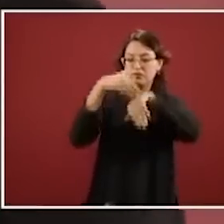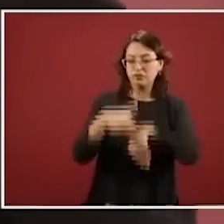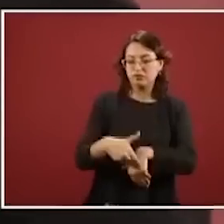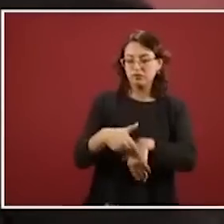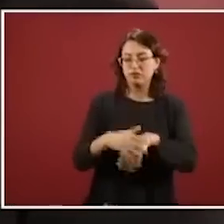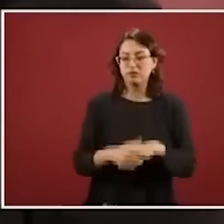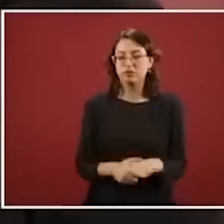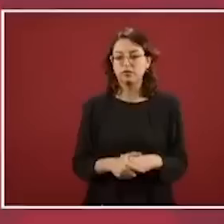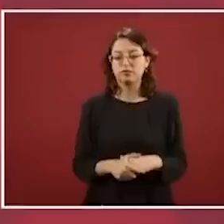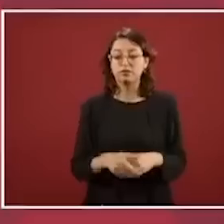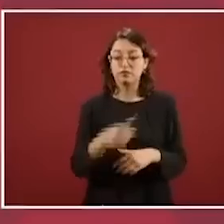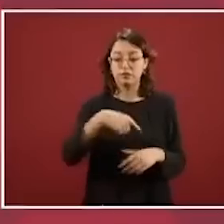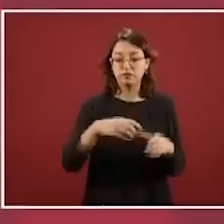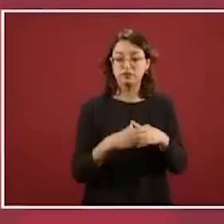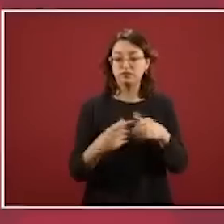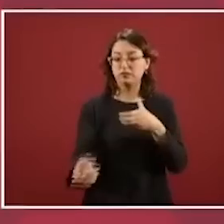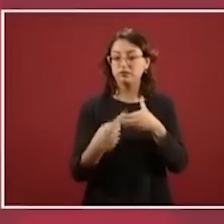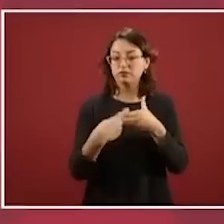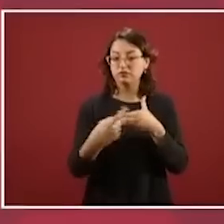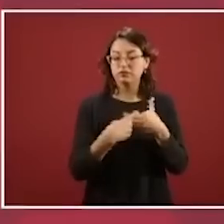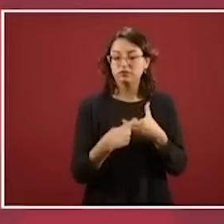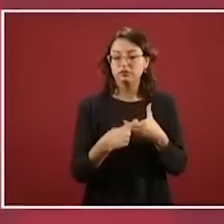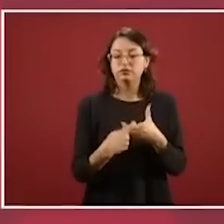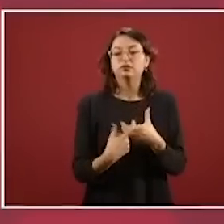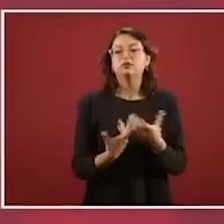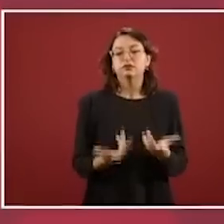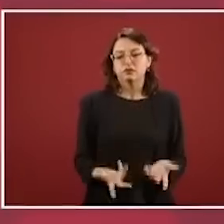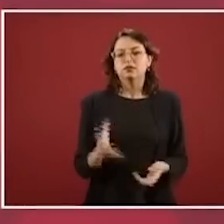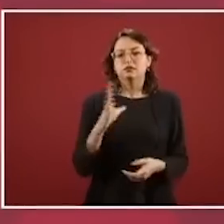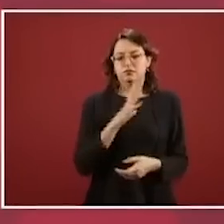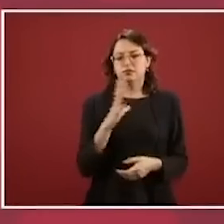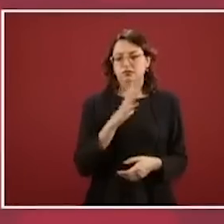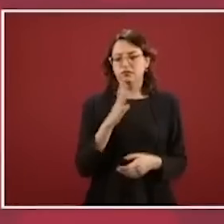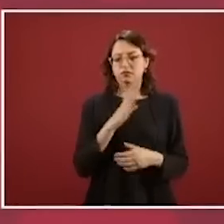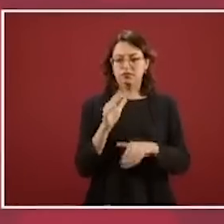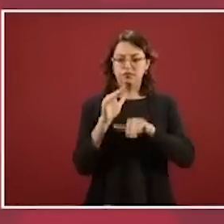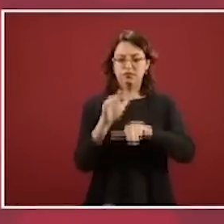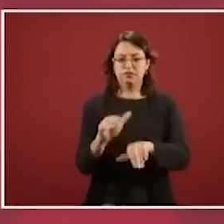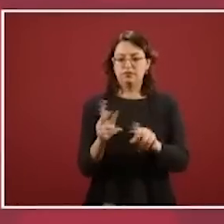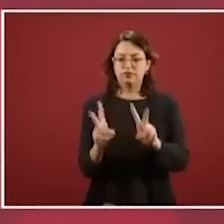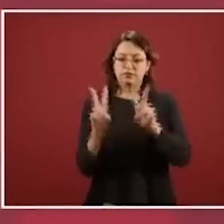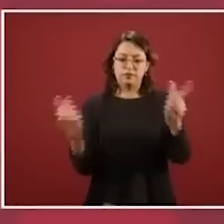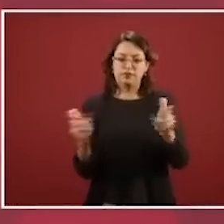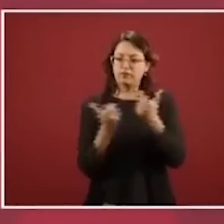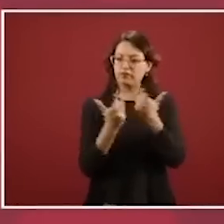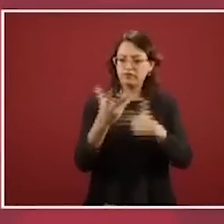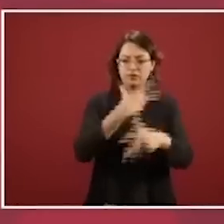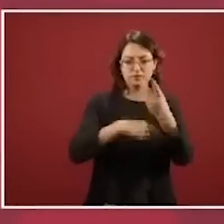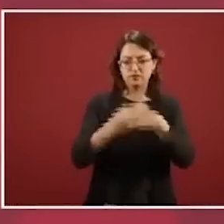hoy tenemos agregados, Estados Unidos de asuntos económicos y laborales.